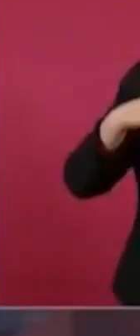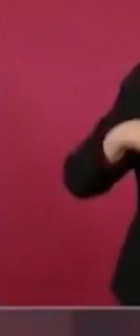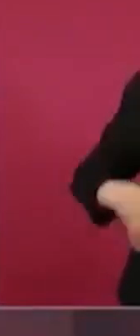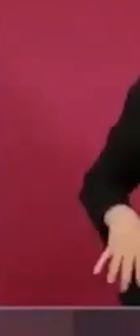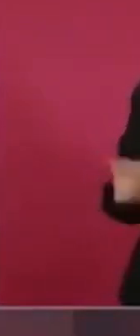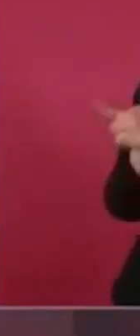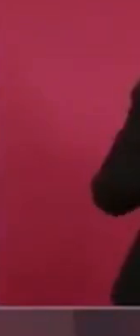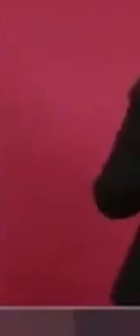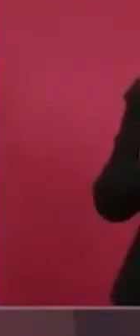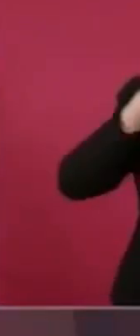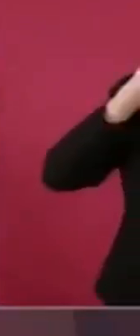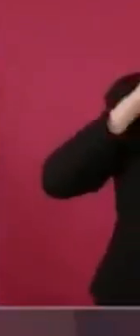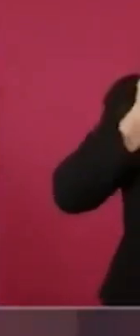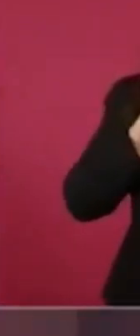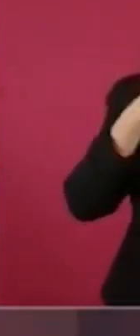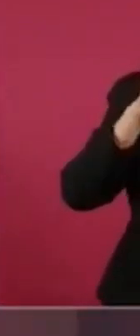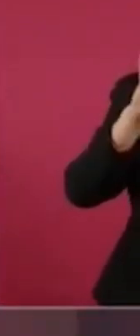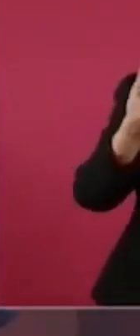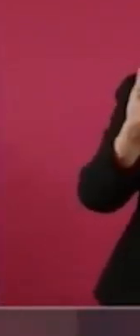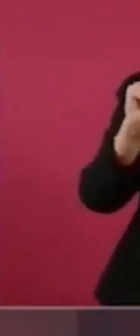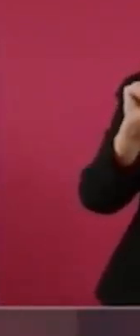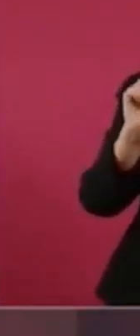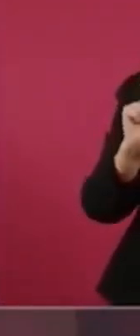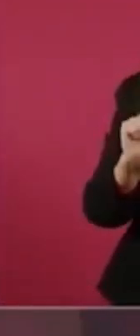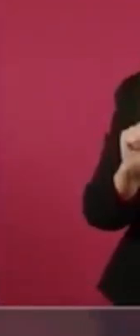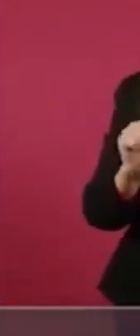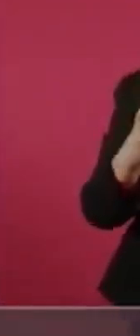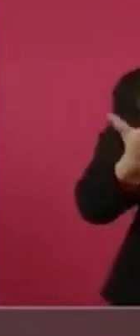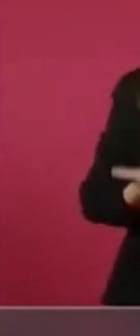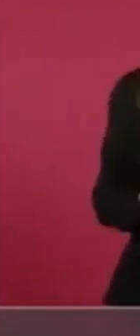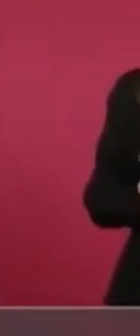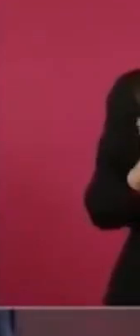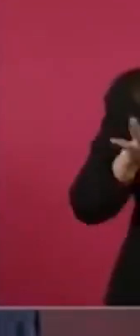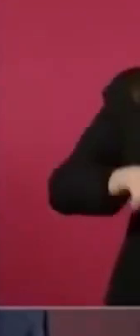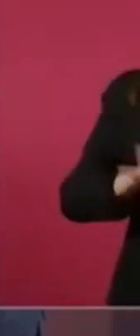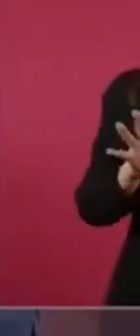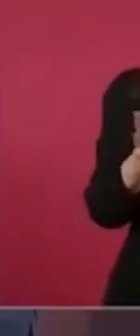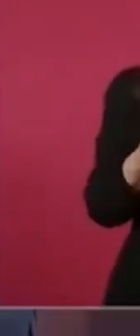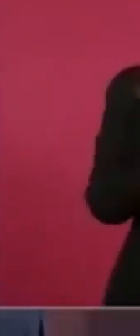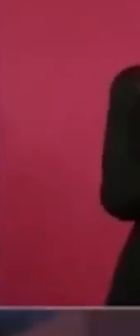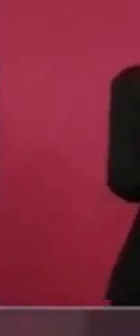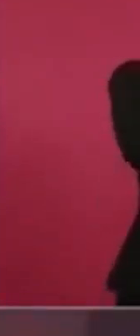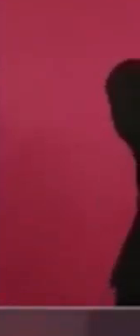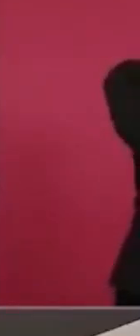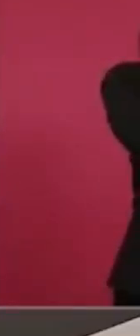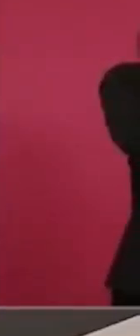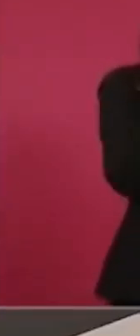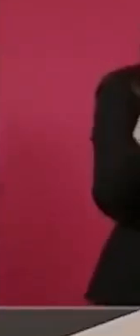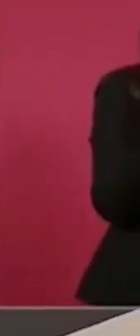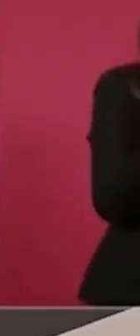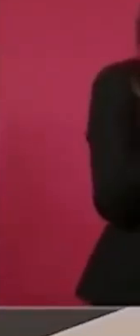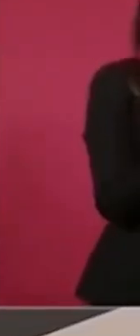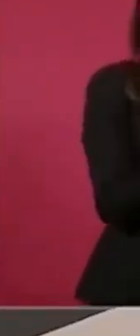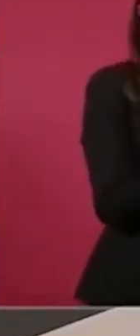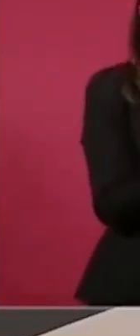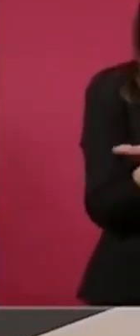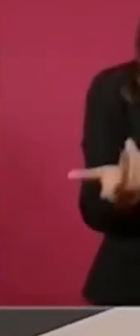sino son robots. Pero ¿cómo opera eso? ¿Y cuánto cuesta?